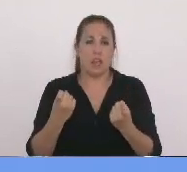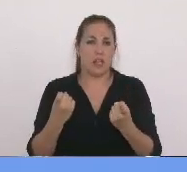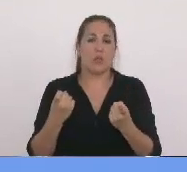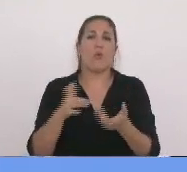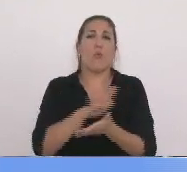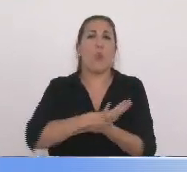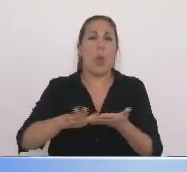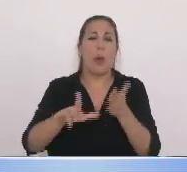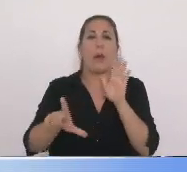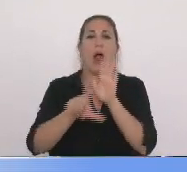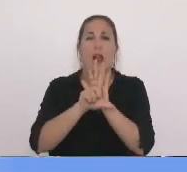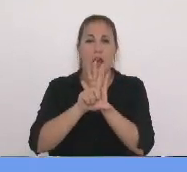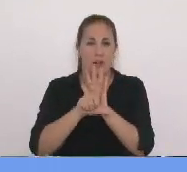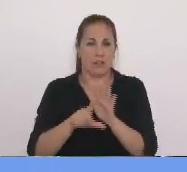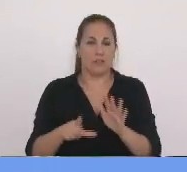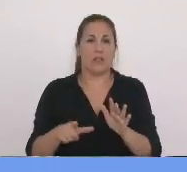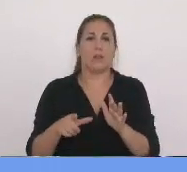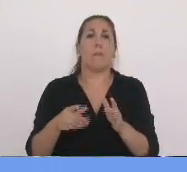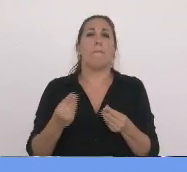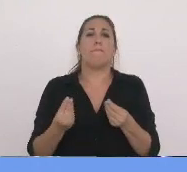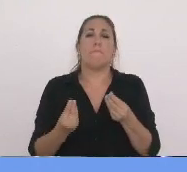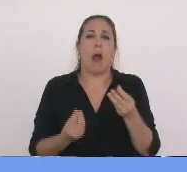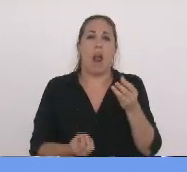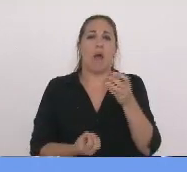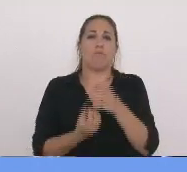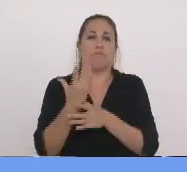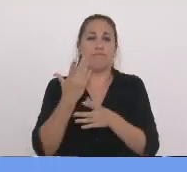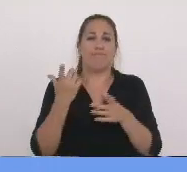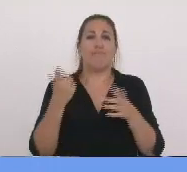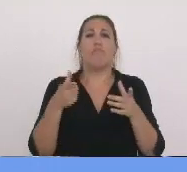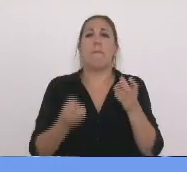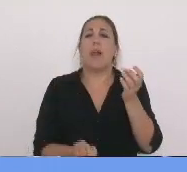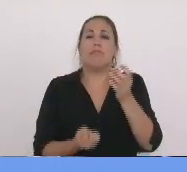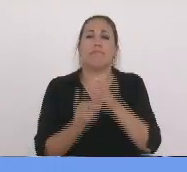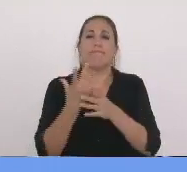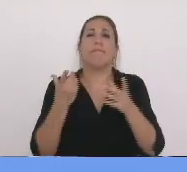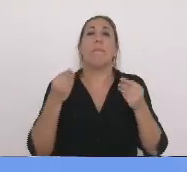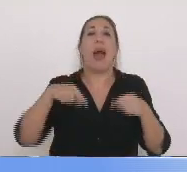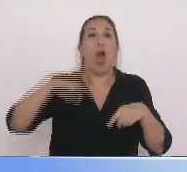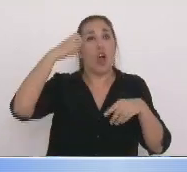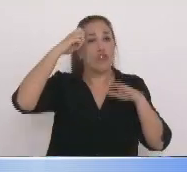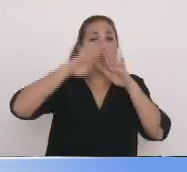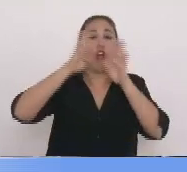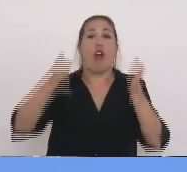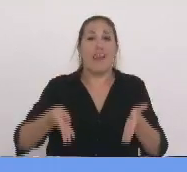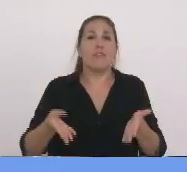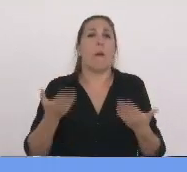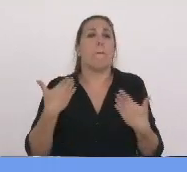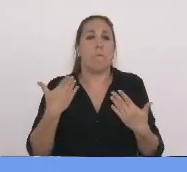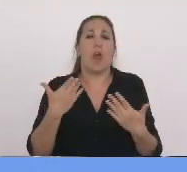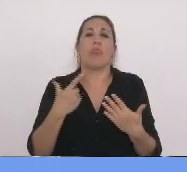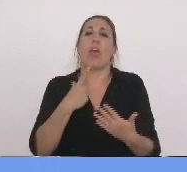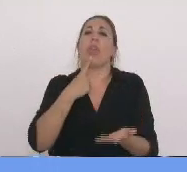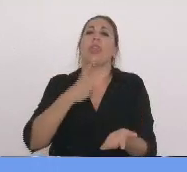ley para conformar el congreso para que el congreso pueda dictaminar sobre